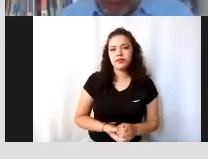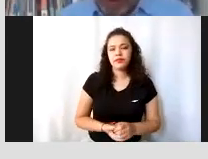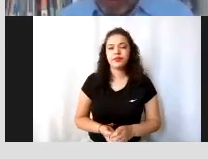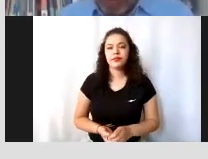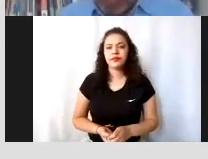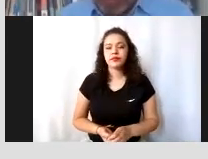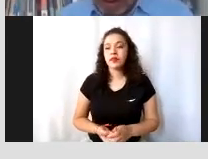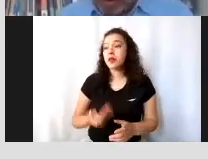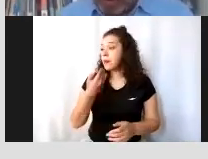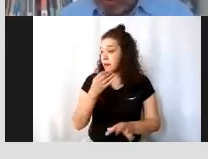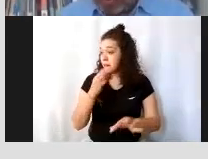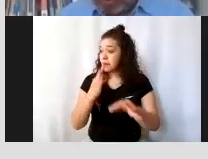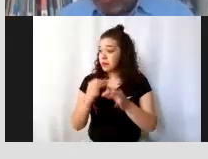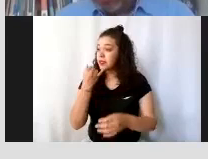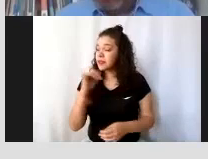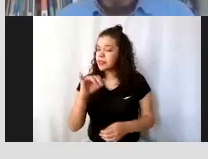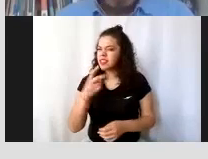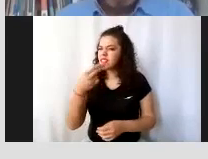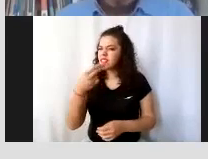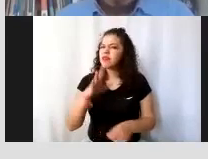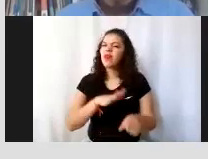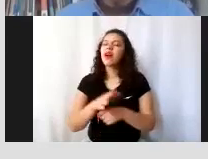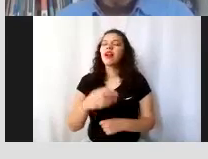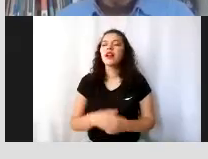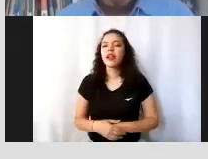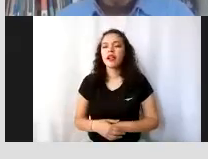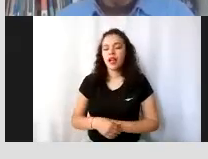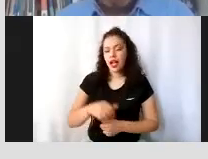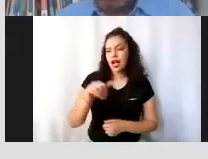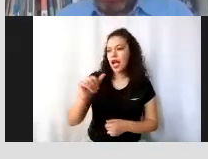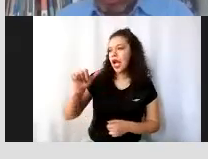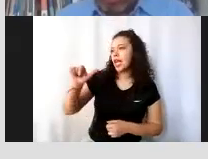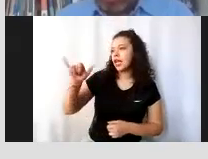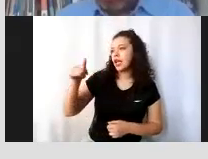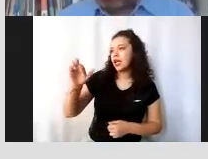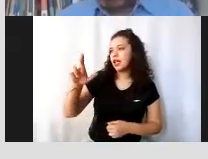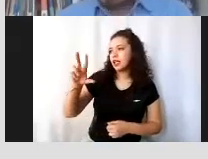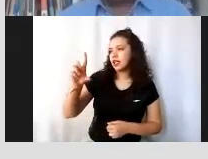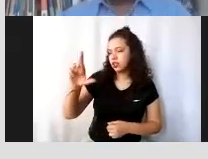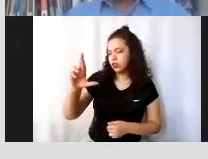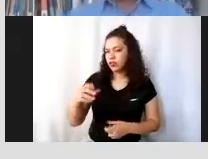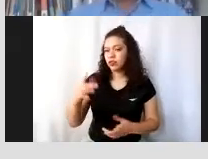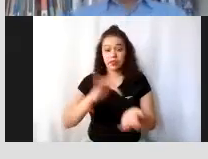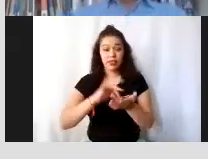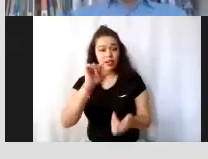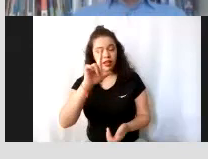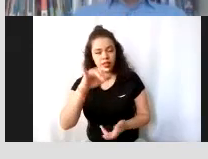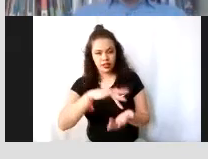Perfecto. ¿Cómo te llamas, compañero? Alejandro. Alejandro, gracias, Alejandro. Es correcto lo que